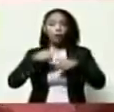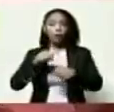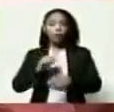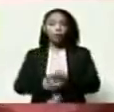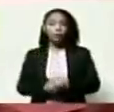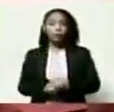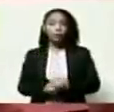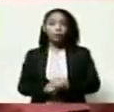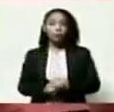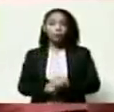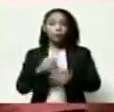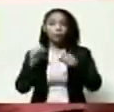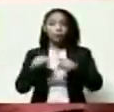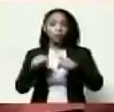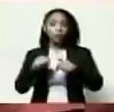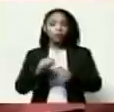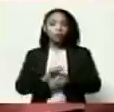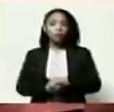Estoy aquí.